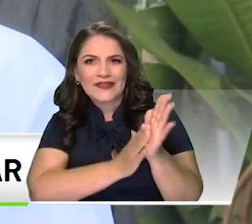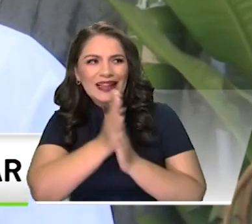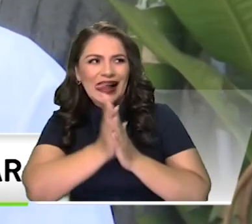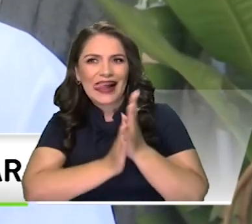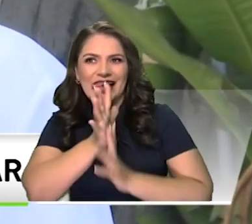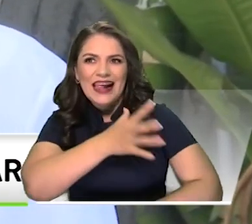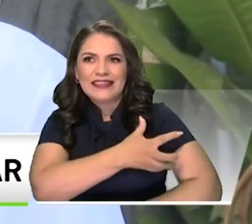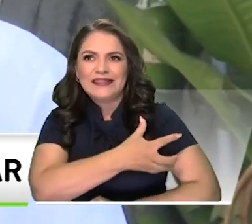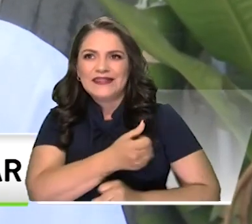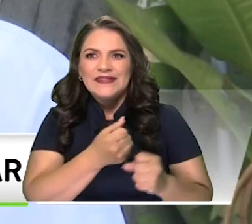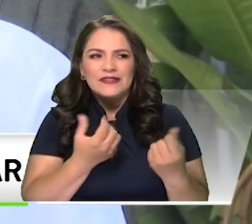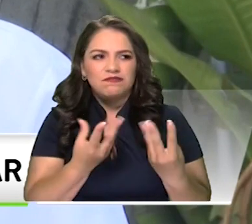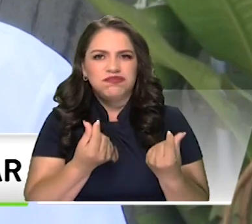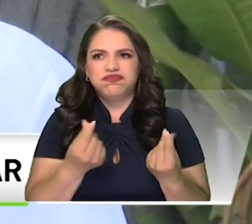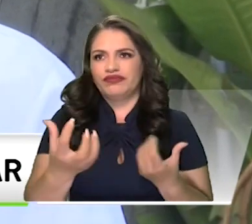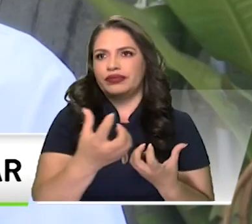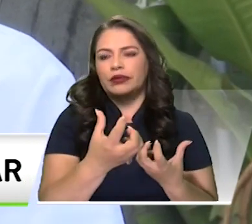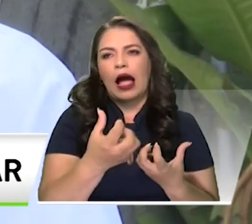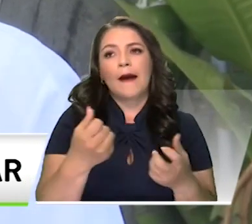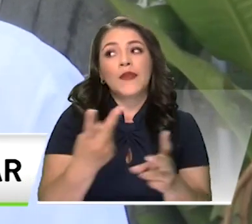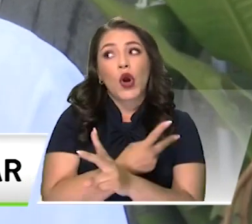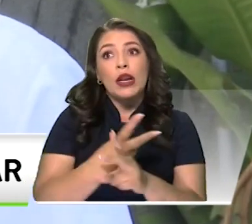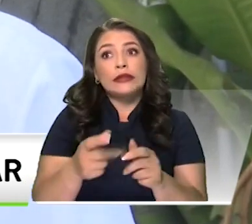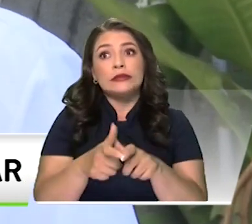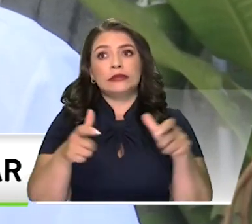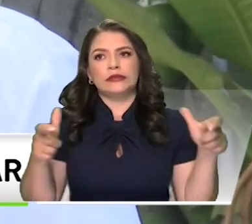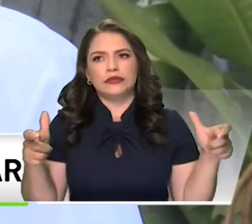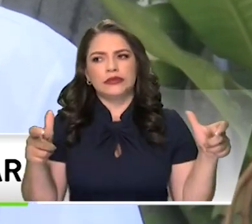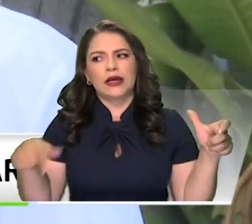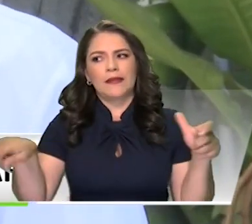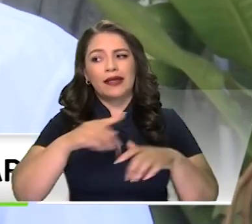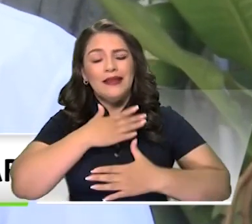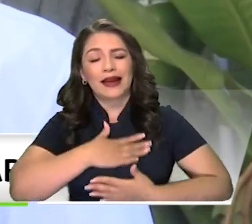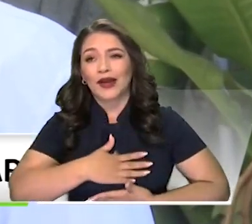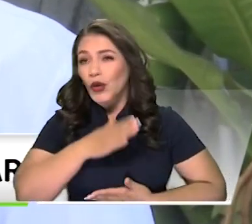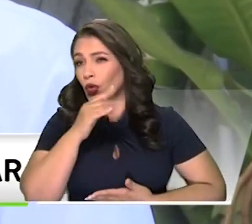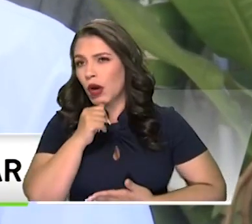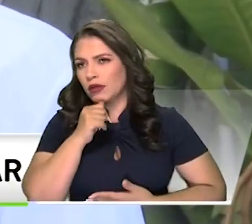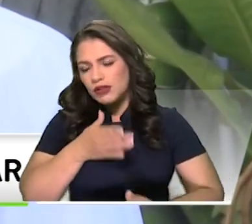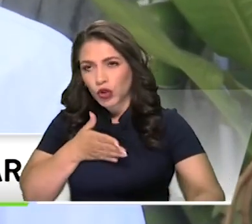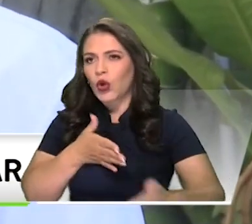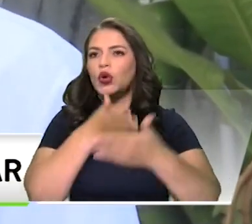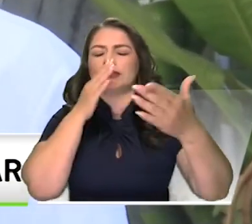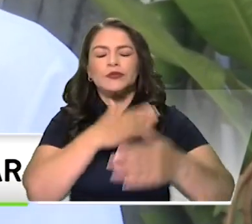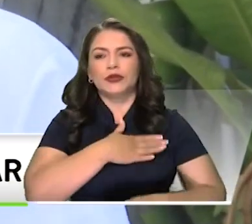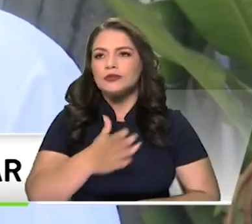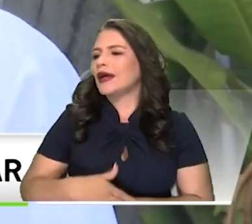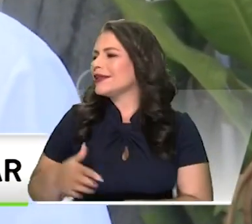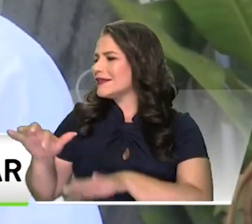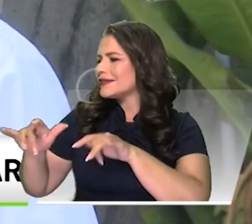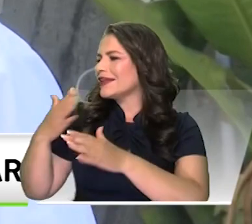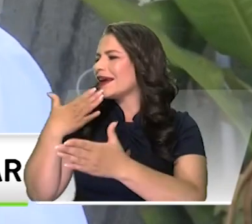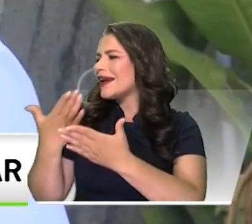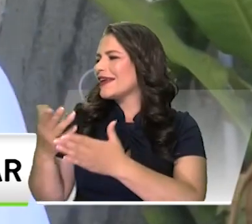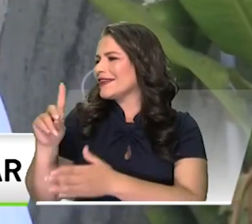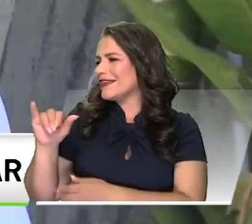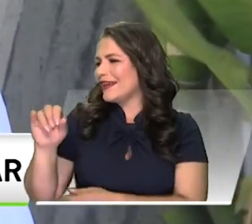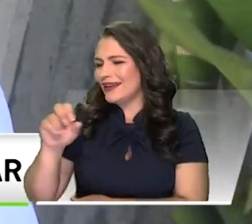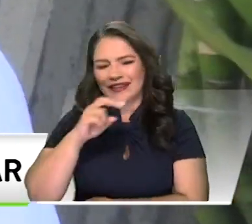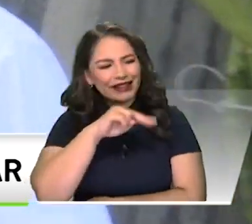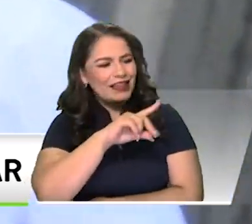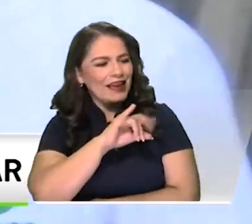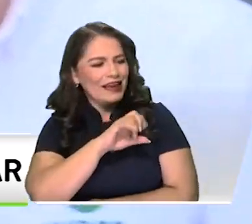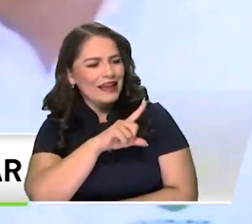de manera grave el orden público y la tranquilidad de los habitantes secretario Muchas gracias muchas gracias Daniel y a toda la audiencia